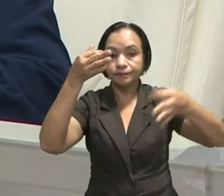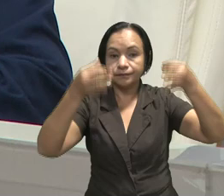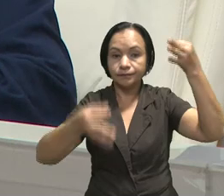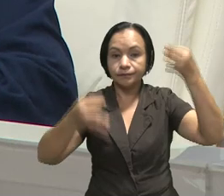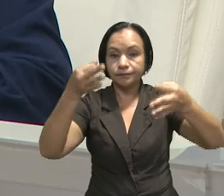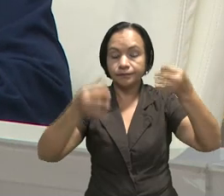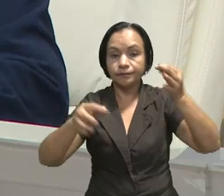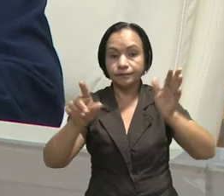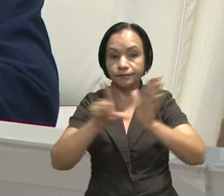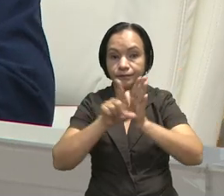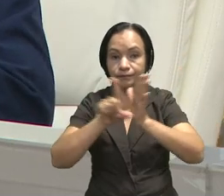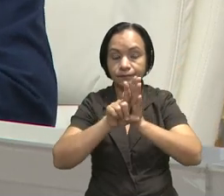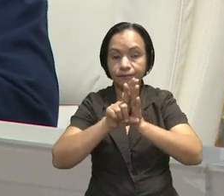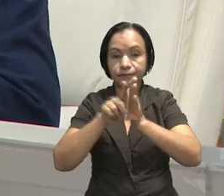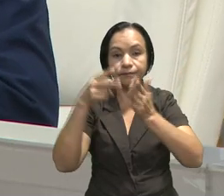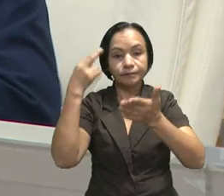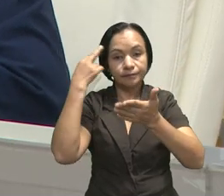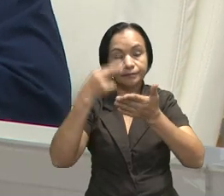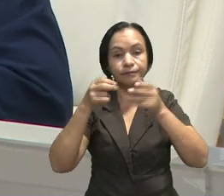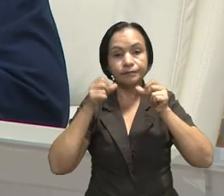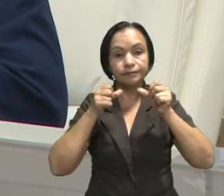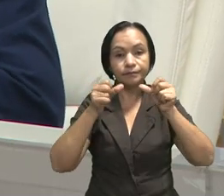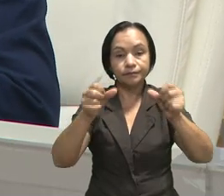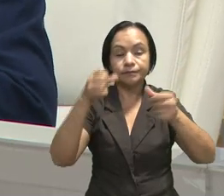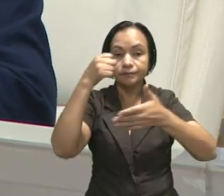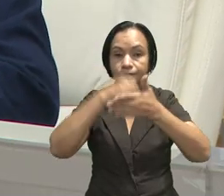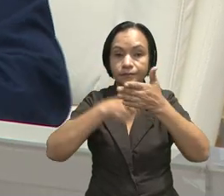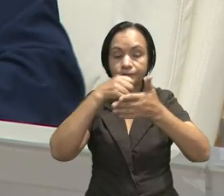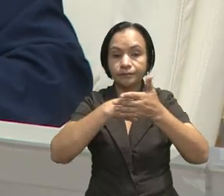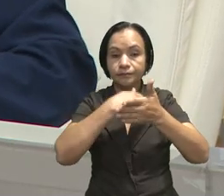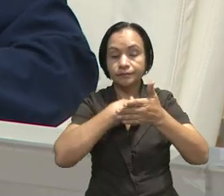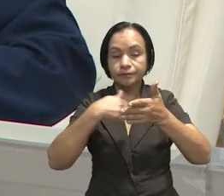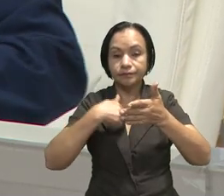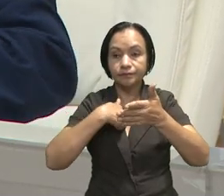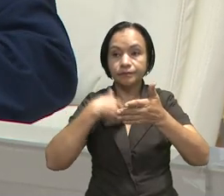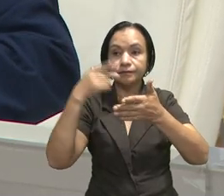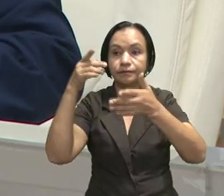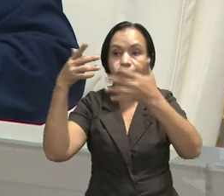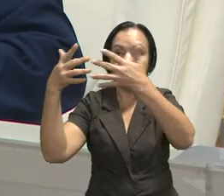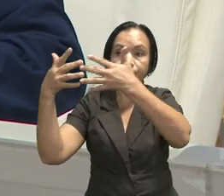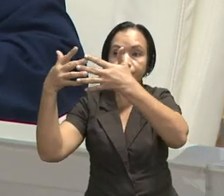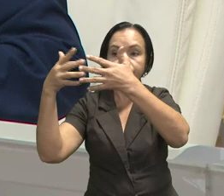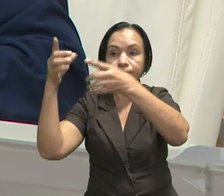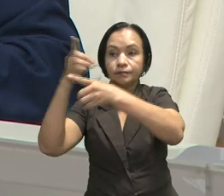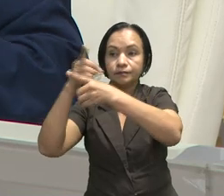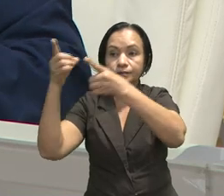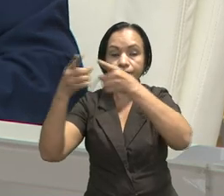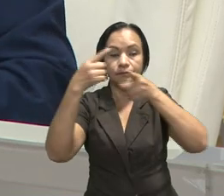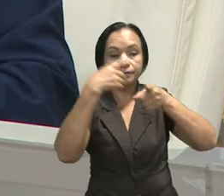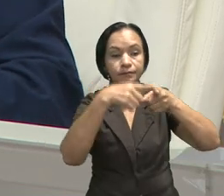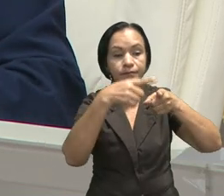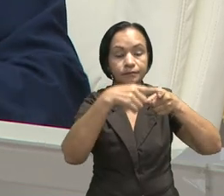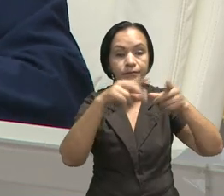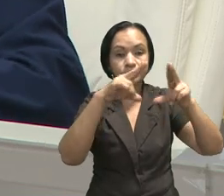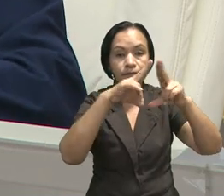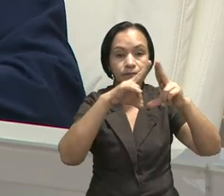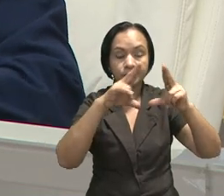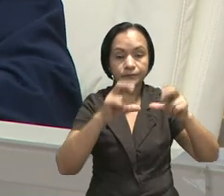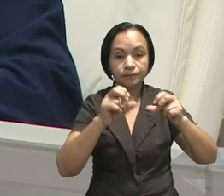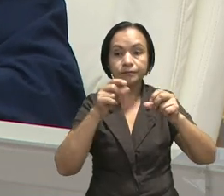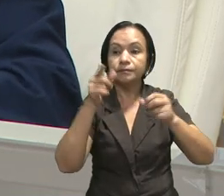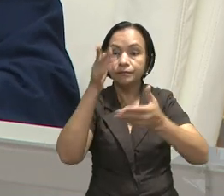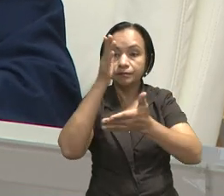que debemos de continuar reclamando la indemnización que manda toda la